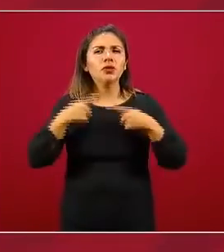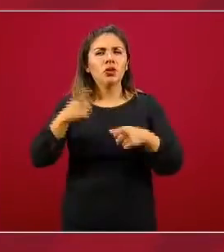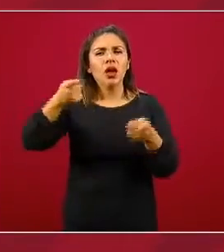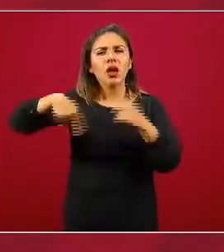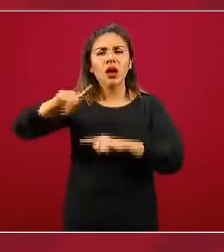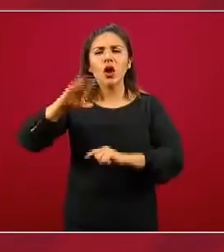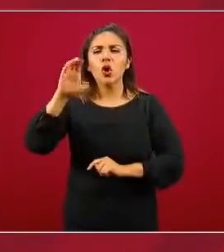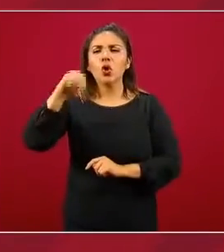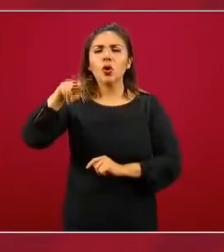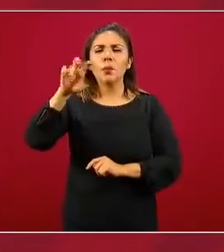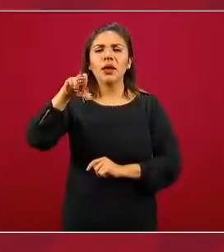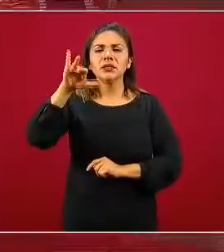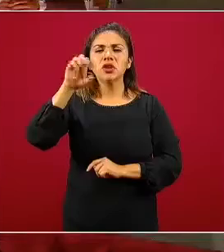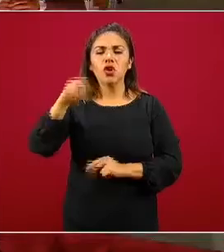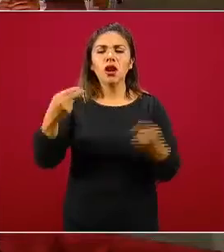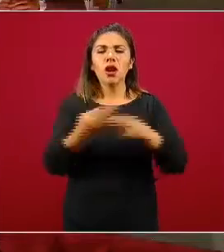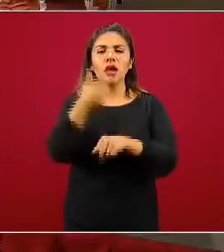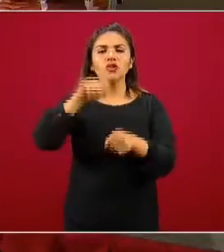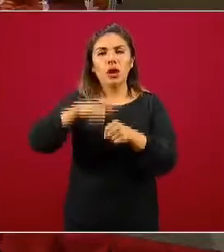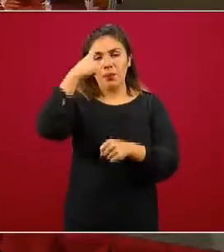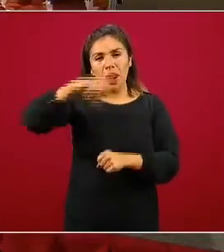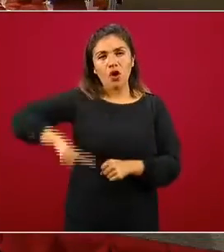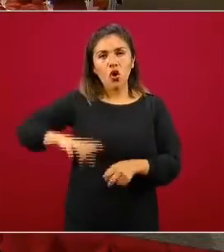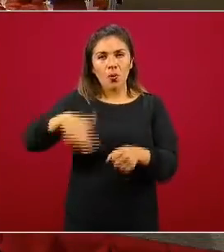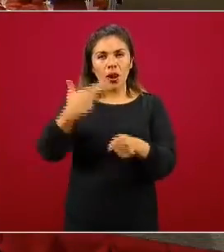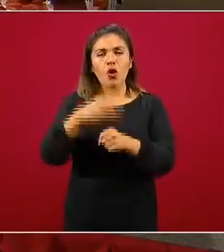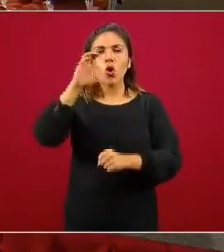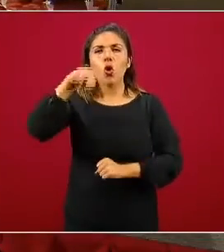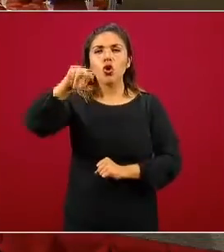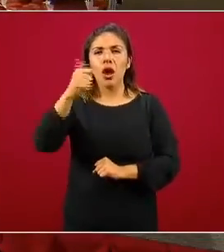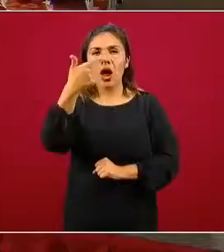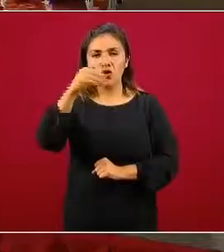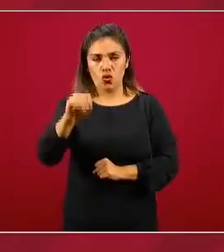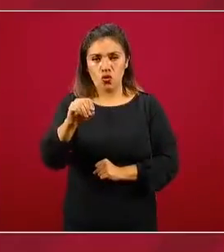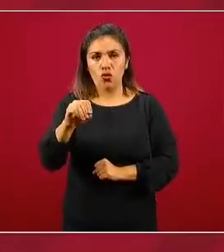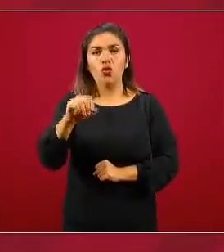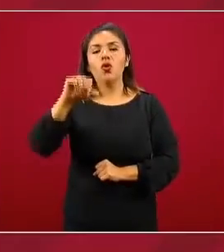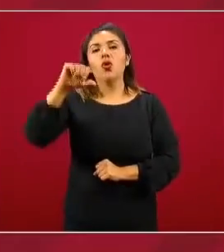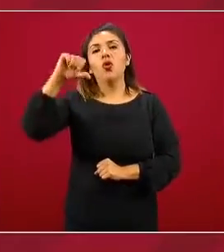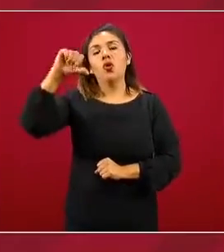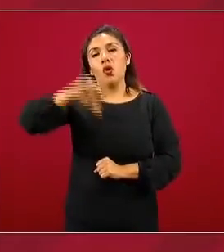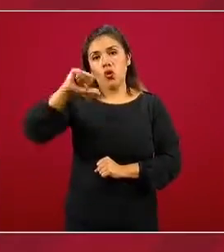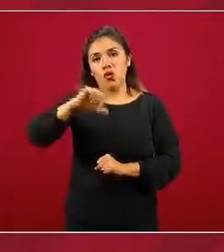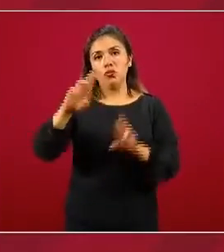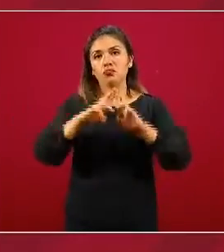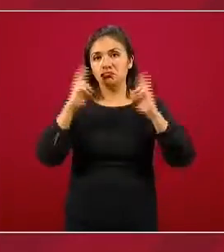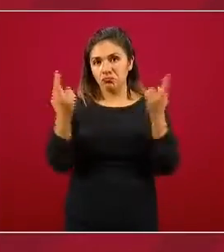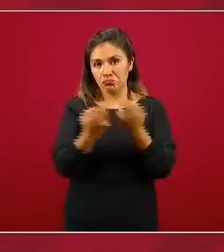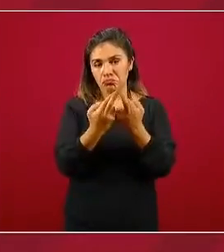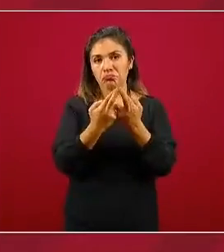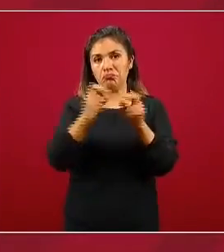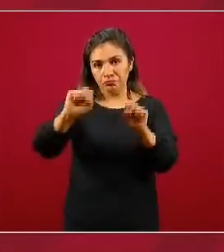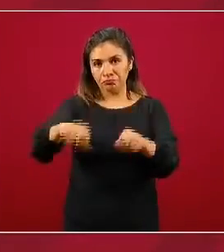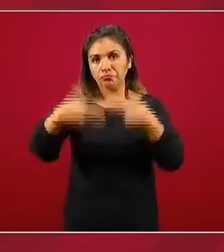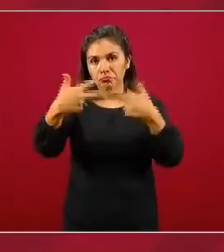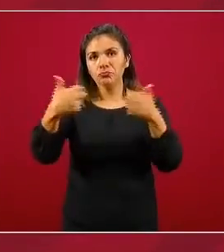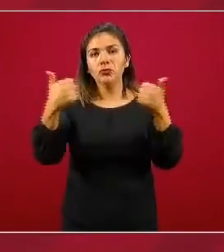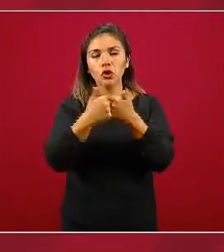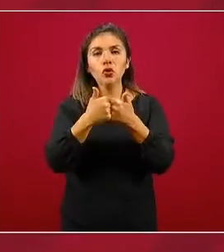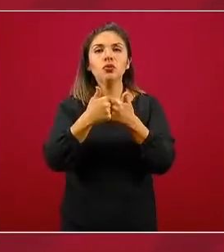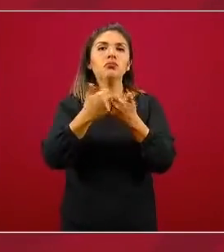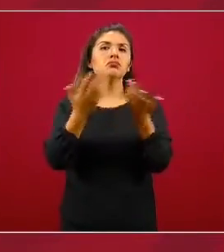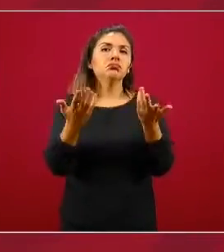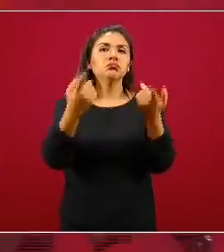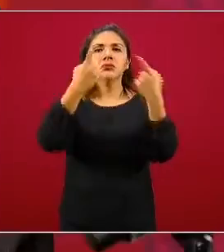convención, ¿cómo se llama? La Convención Nacional de Gobernadores, la CONAGO, que tuvo a bien organizar una reunión con